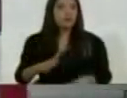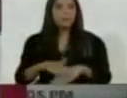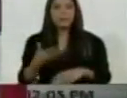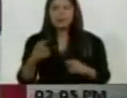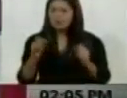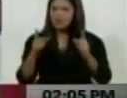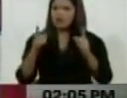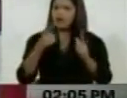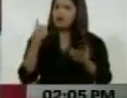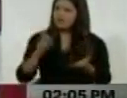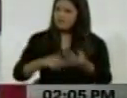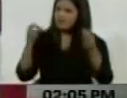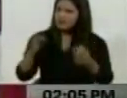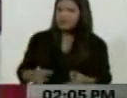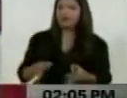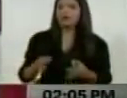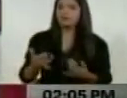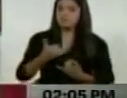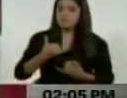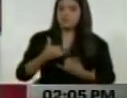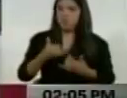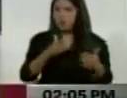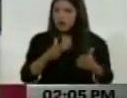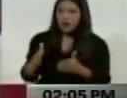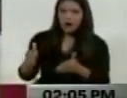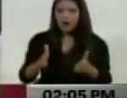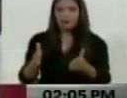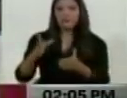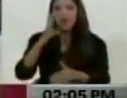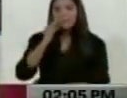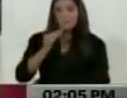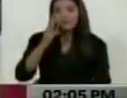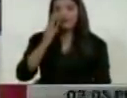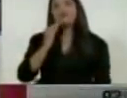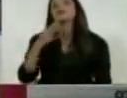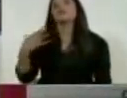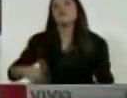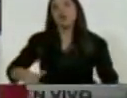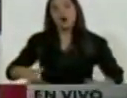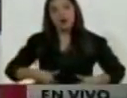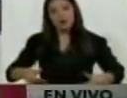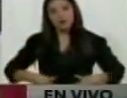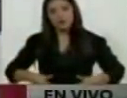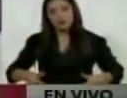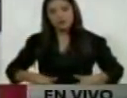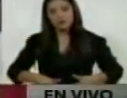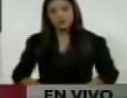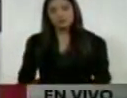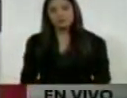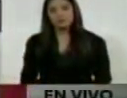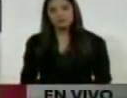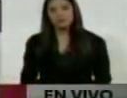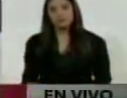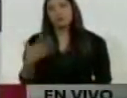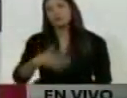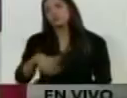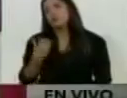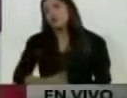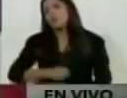verdad de la vida por el propio camino andado, por el propio esfuerzo, tiene la más